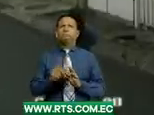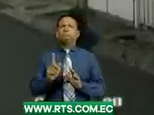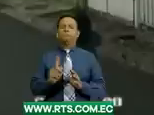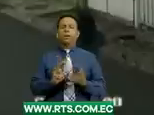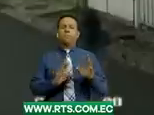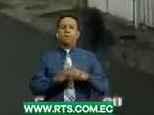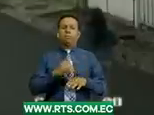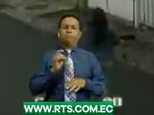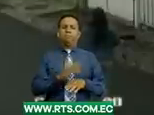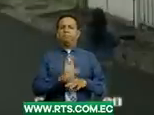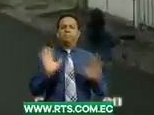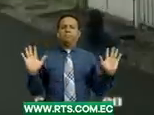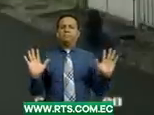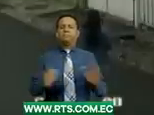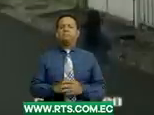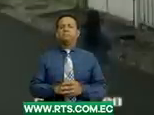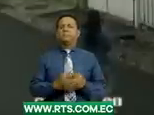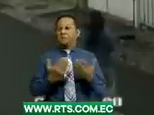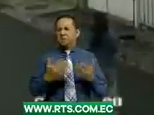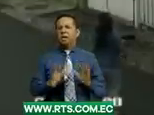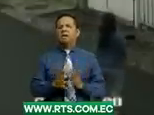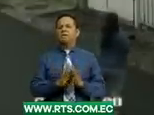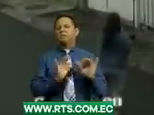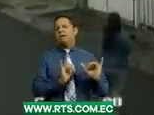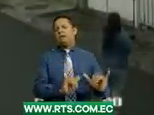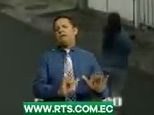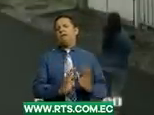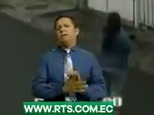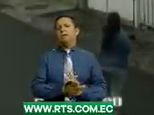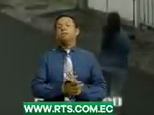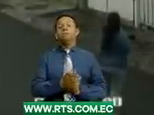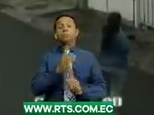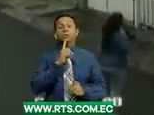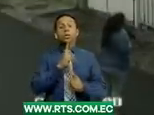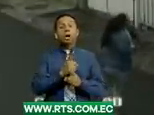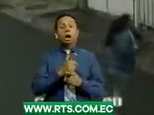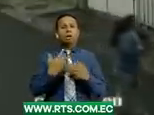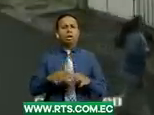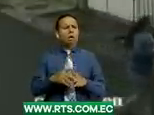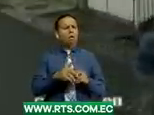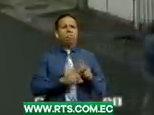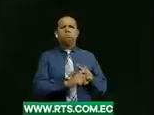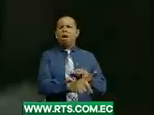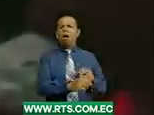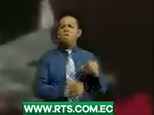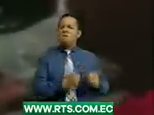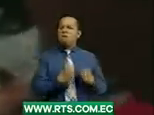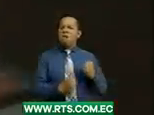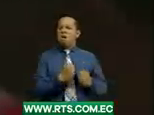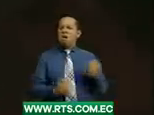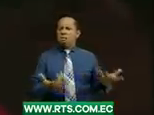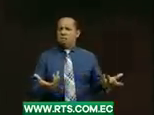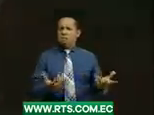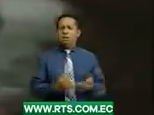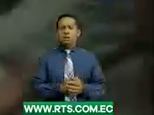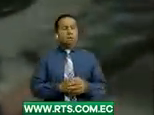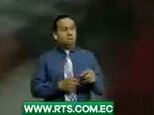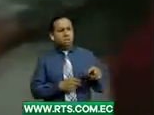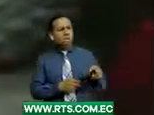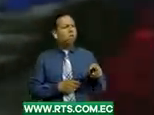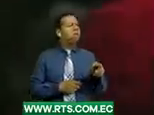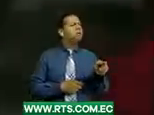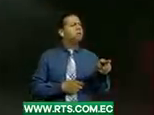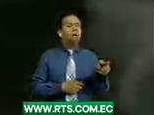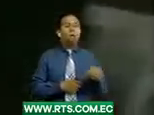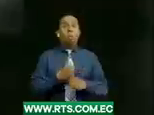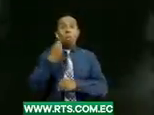sí, el vecino de aquel lado también lo quiso coger, pero sabe cómo corren, que aparecen gatos, se fue demasiado rápido. En menos de